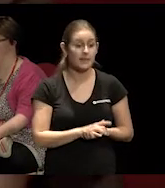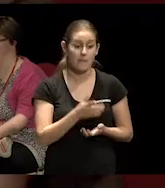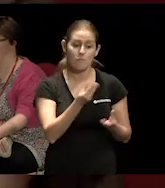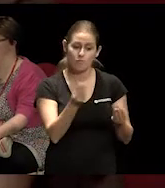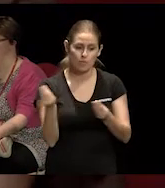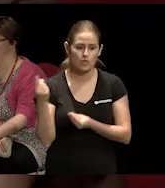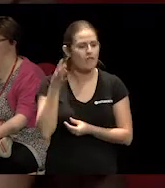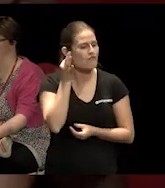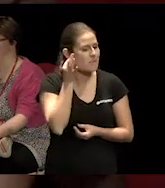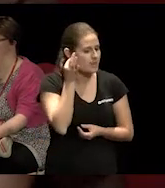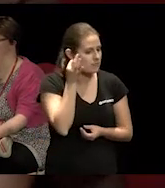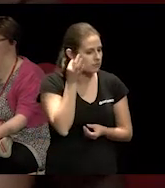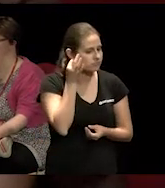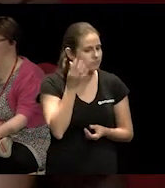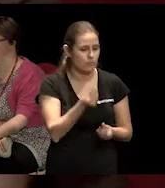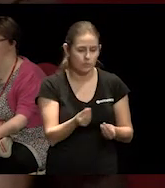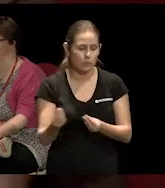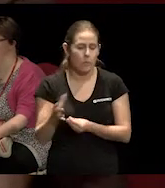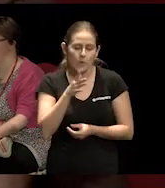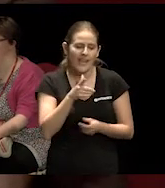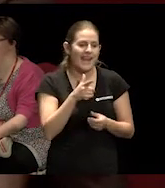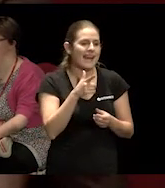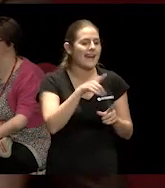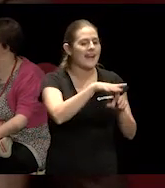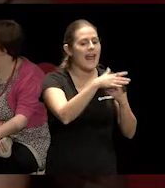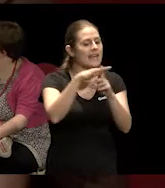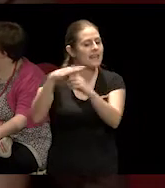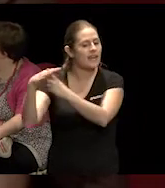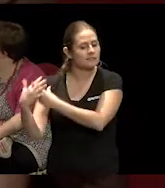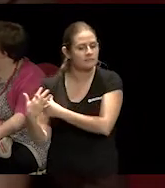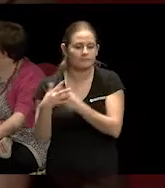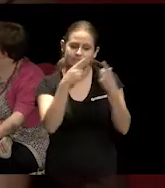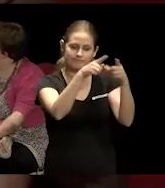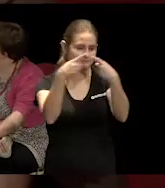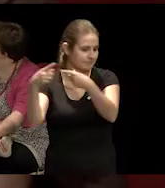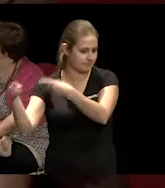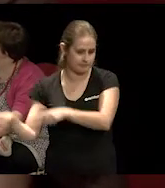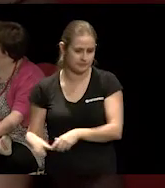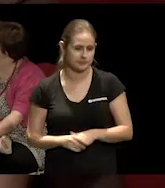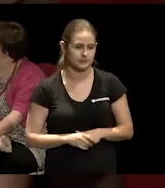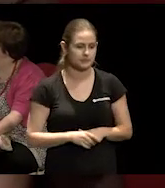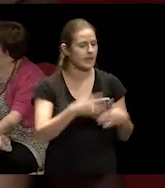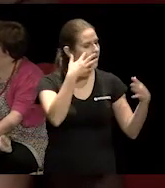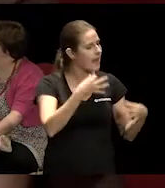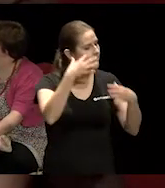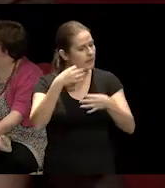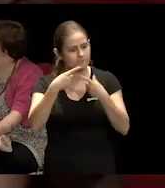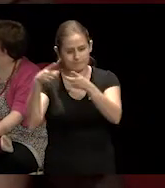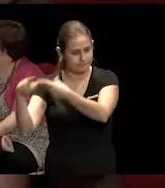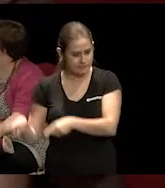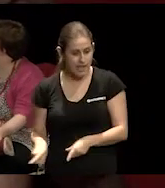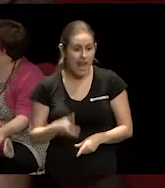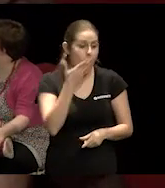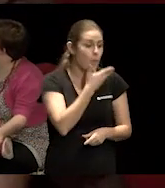muchas realidades. Y concretamente la escuela es una escuela llena de realidades